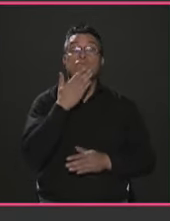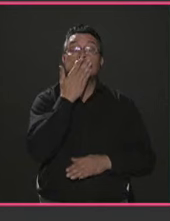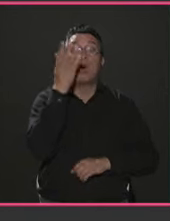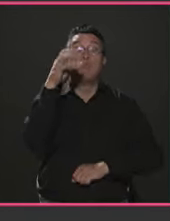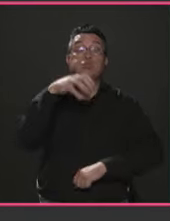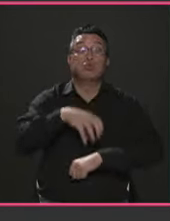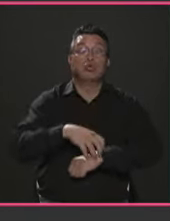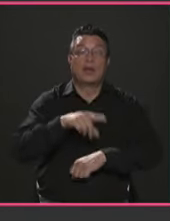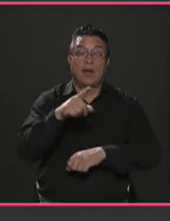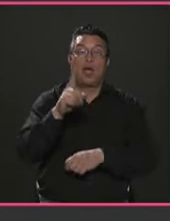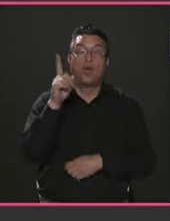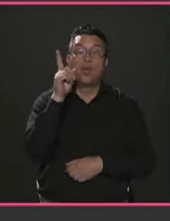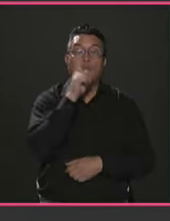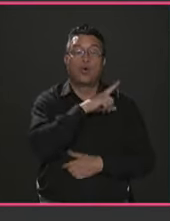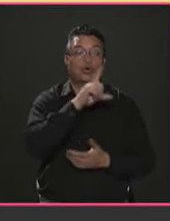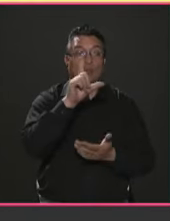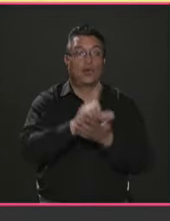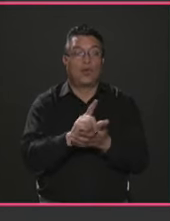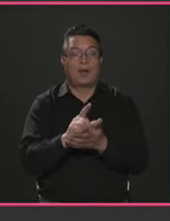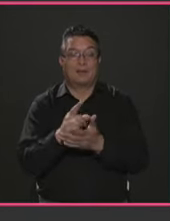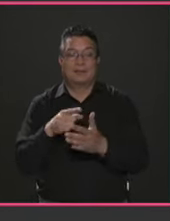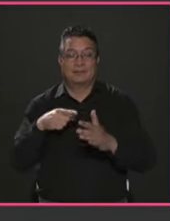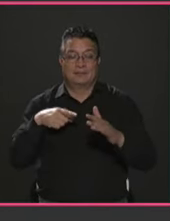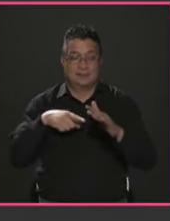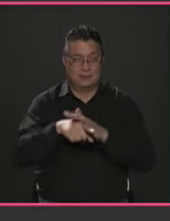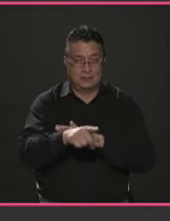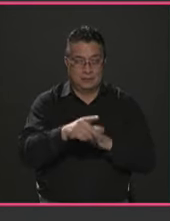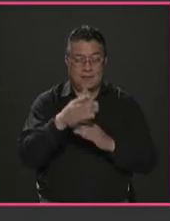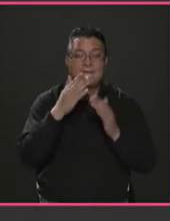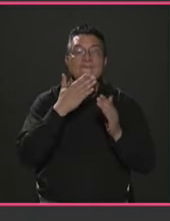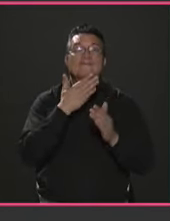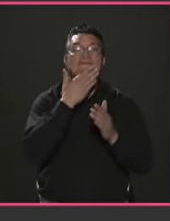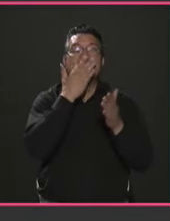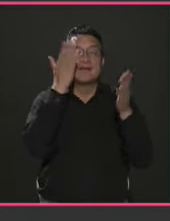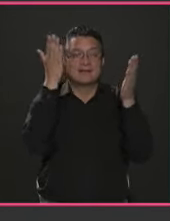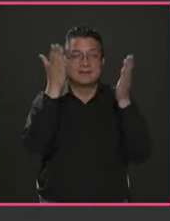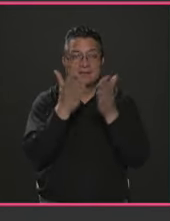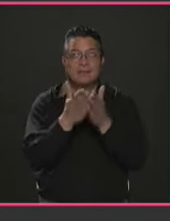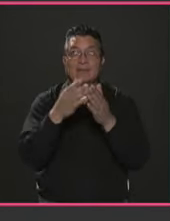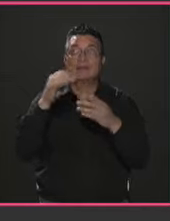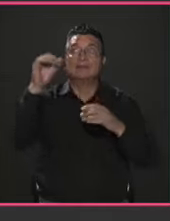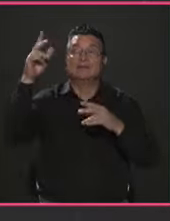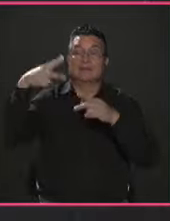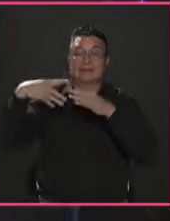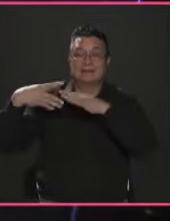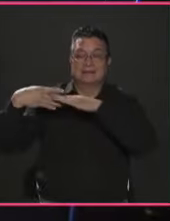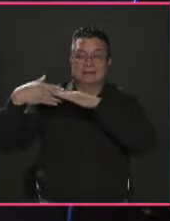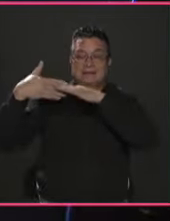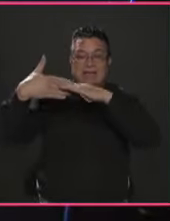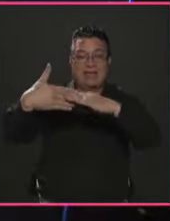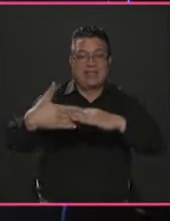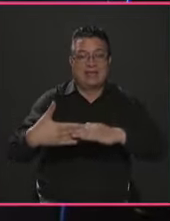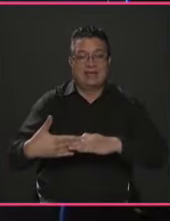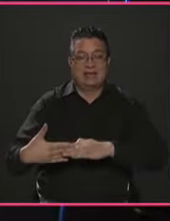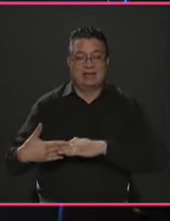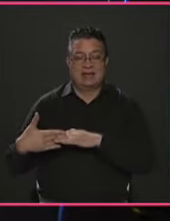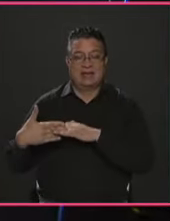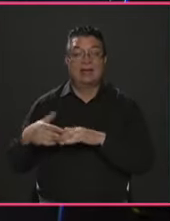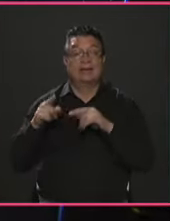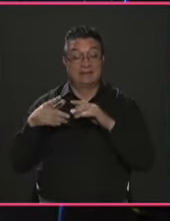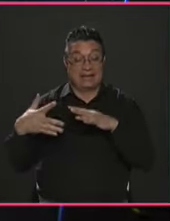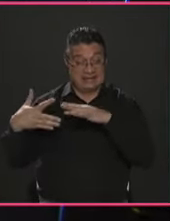último lugar antes de entrar a la oscuridad antártica para los satélites los satélites